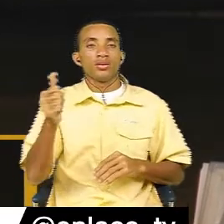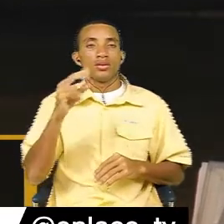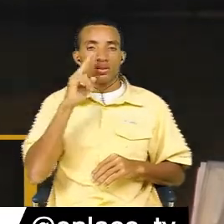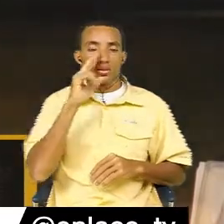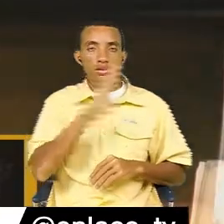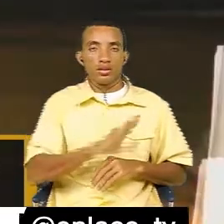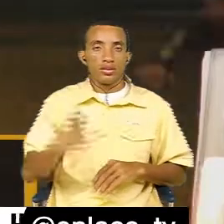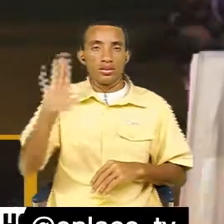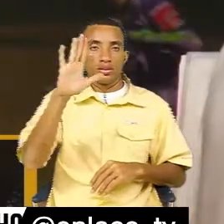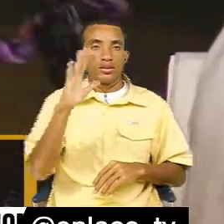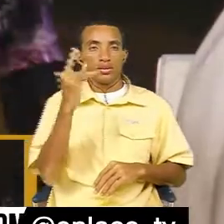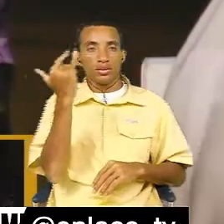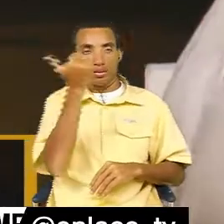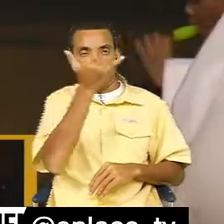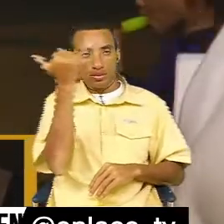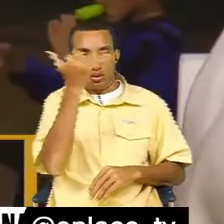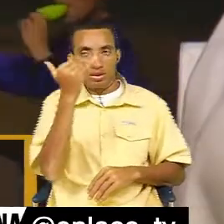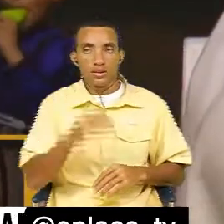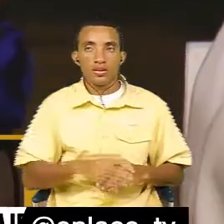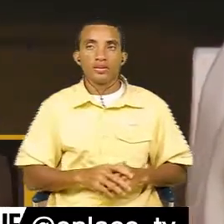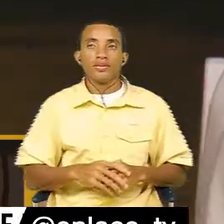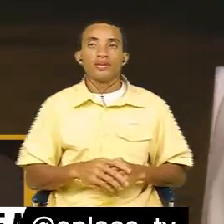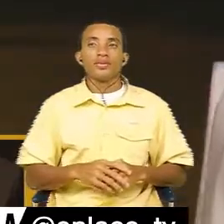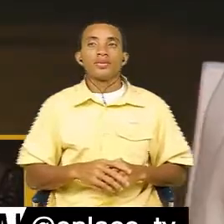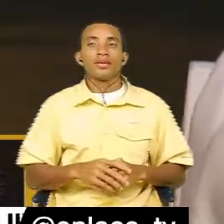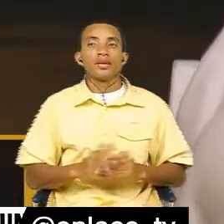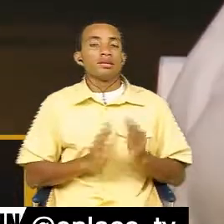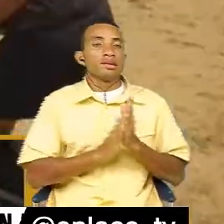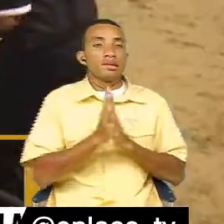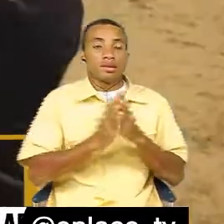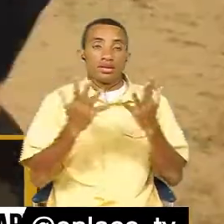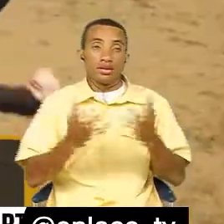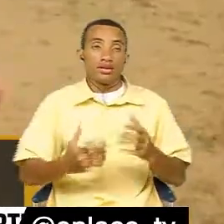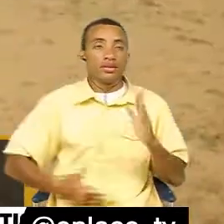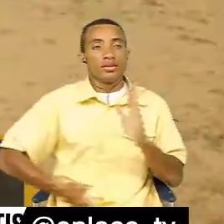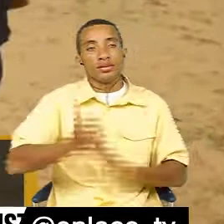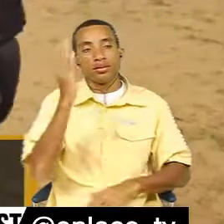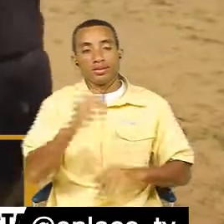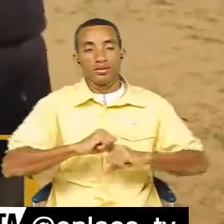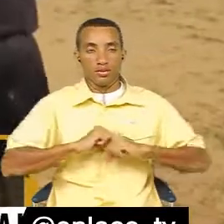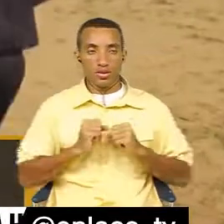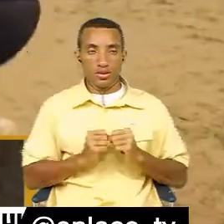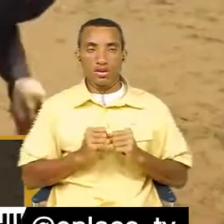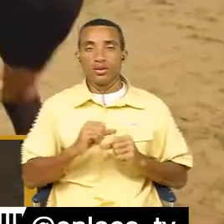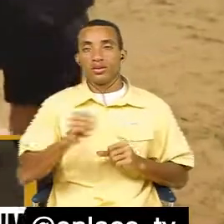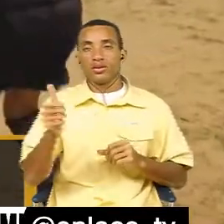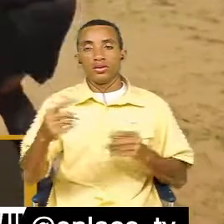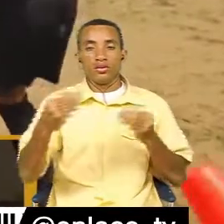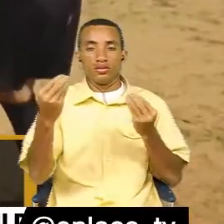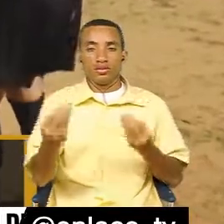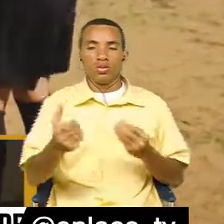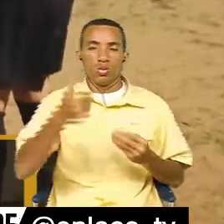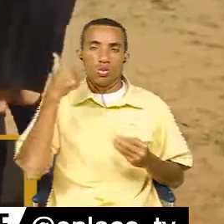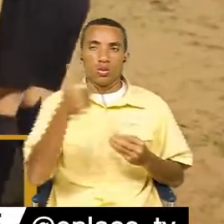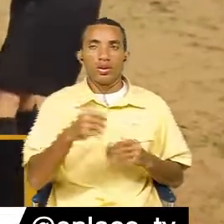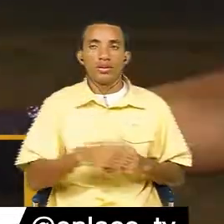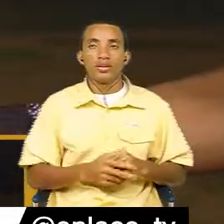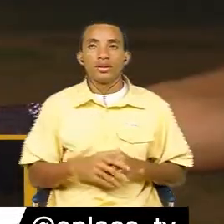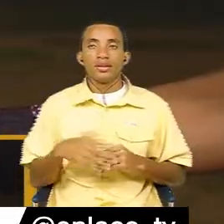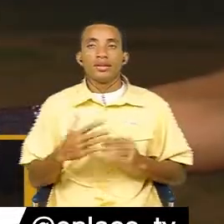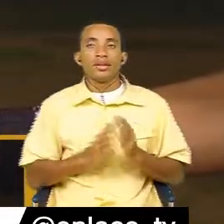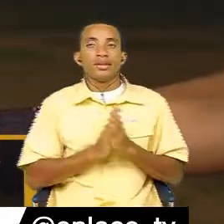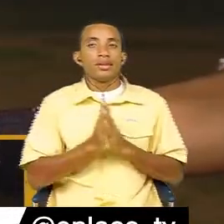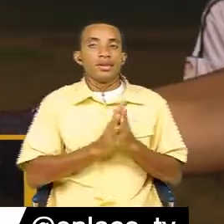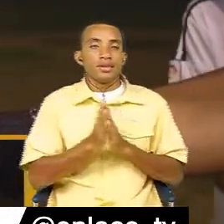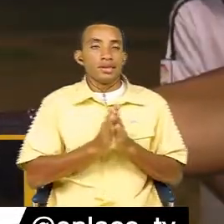Nacional, Millonarios. Estoy muy emocionado por ir a Bogotá a jugar ya con equipos grandes. Demasiado, estoy ansioso.